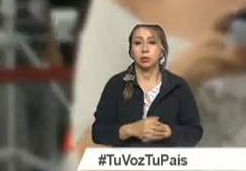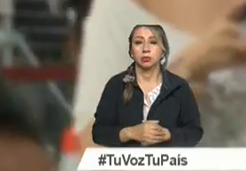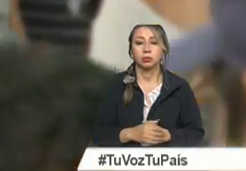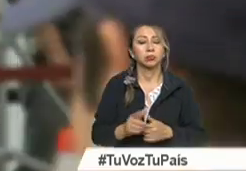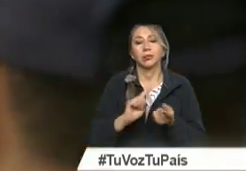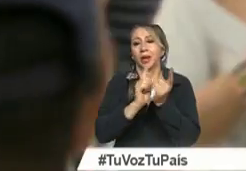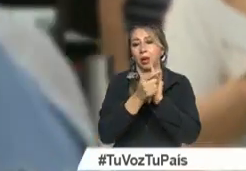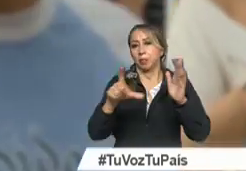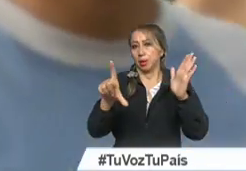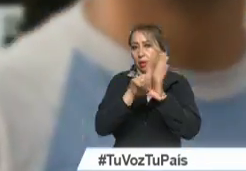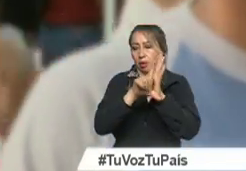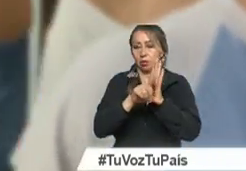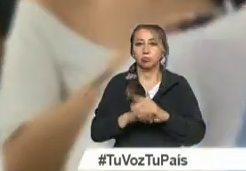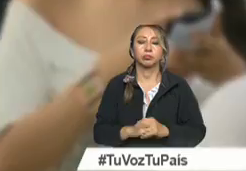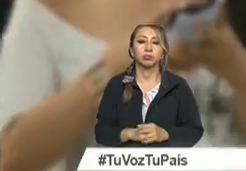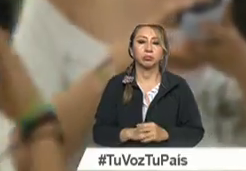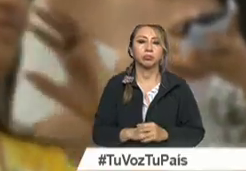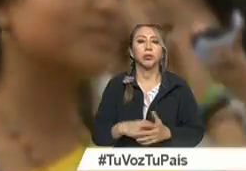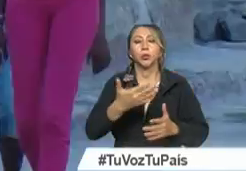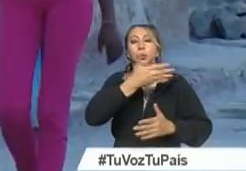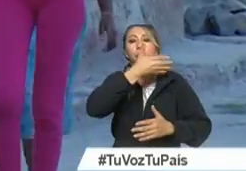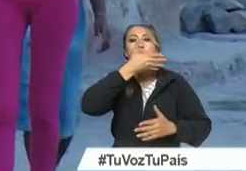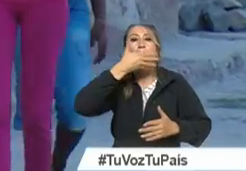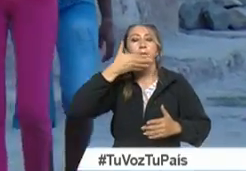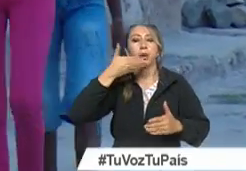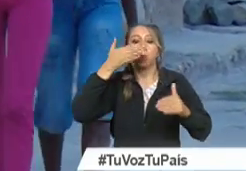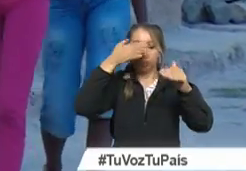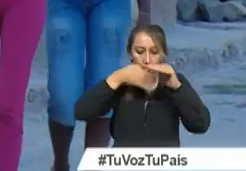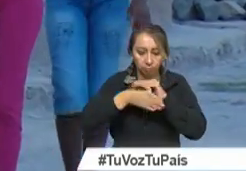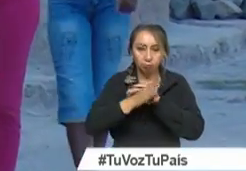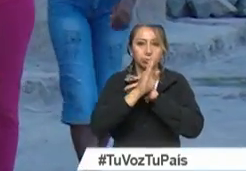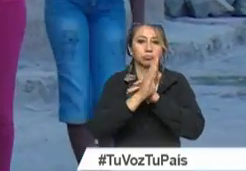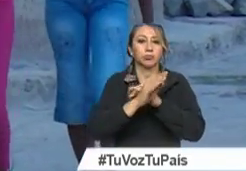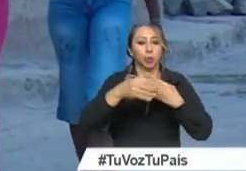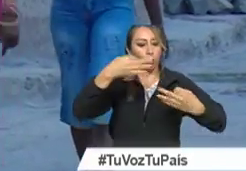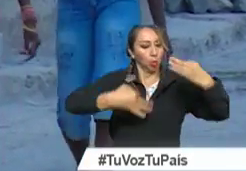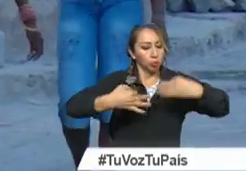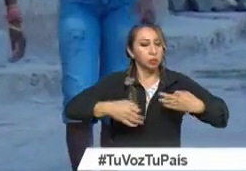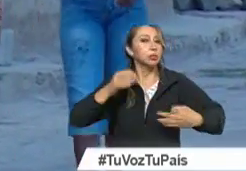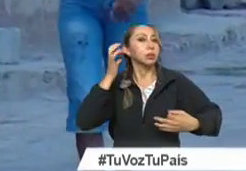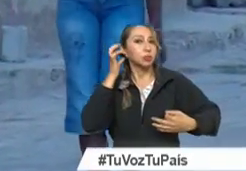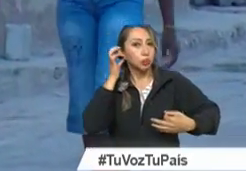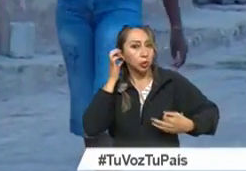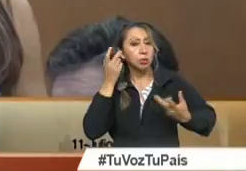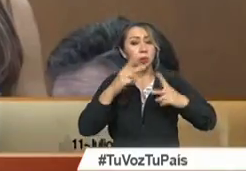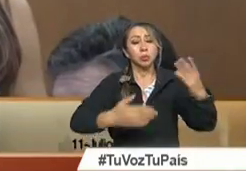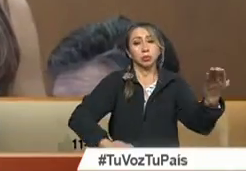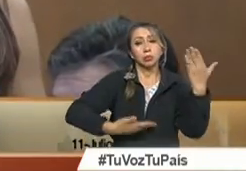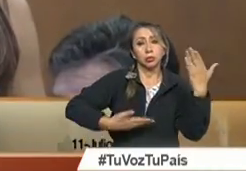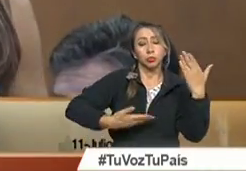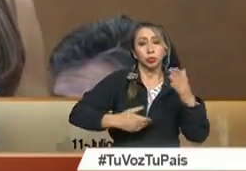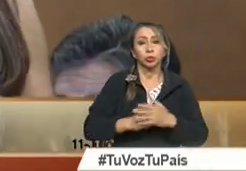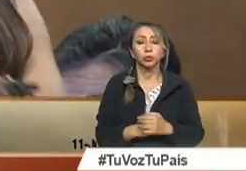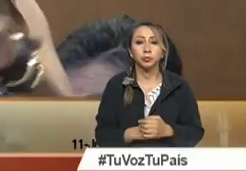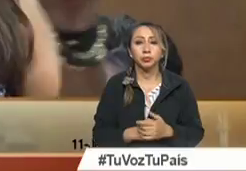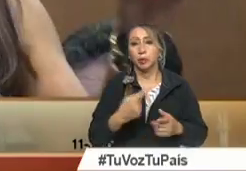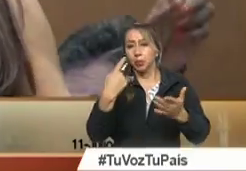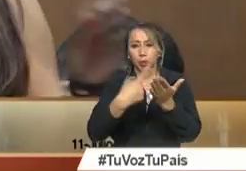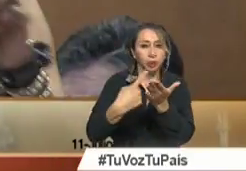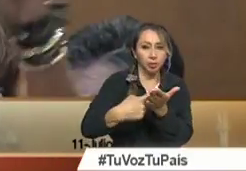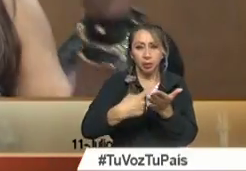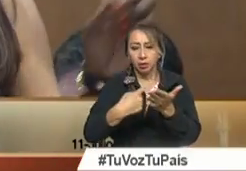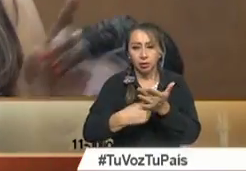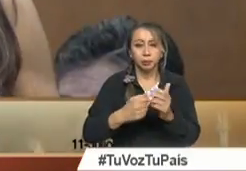integral penal con el fin de mejorar el acceso a las mujeres a la justicia y además propuso poner en la palestra de debate el